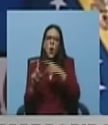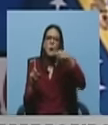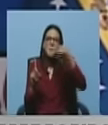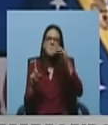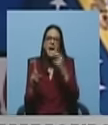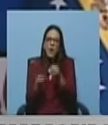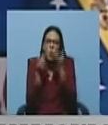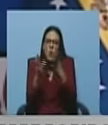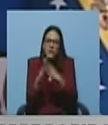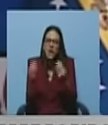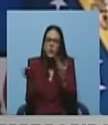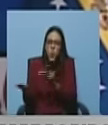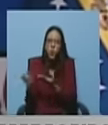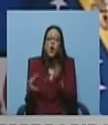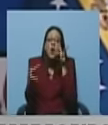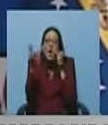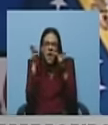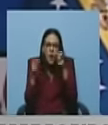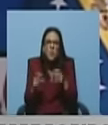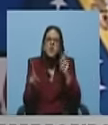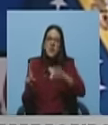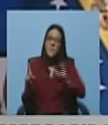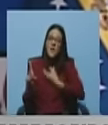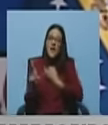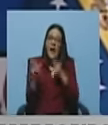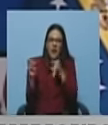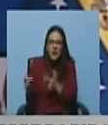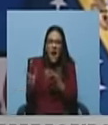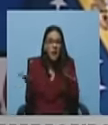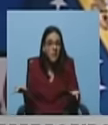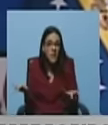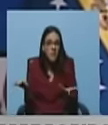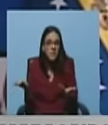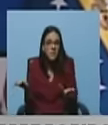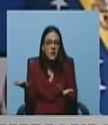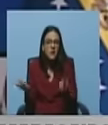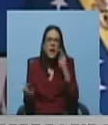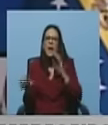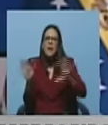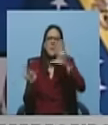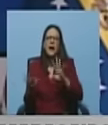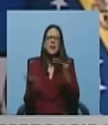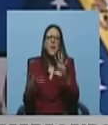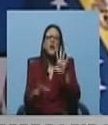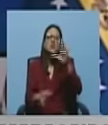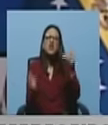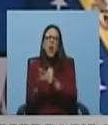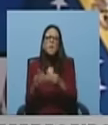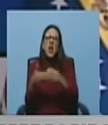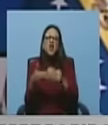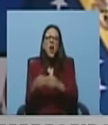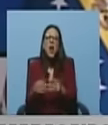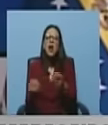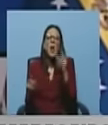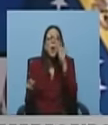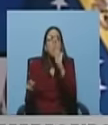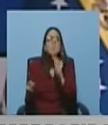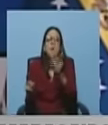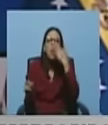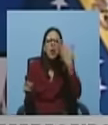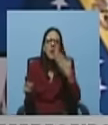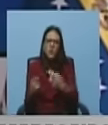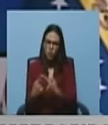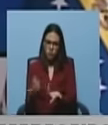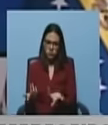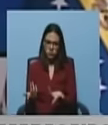Pedro Guanipa, escuchen al propio alcalde, que le parece que $5,000 es nada,